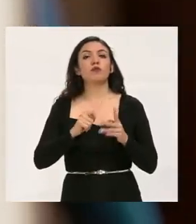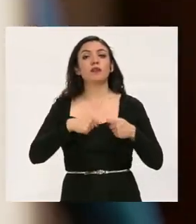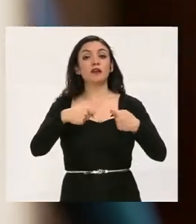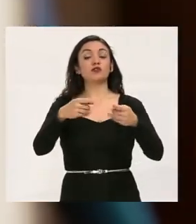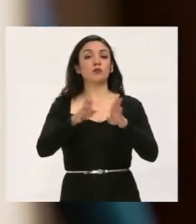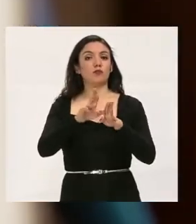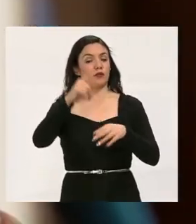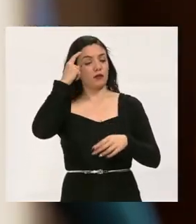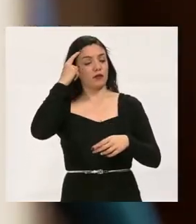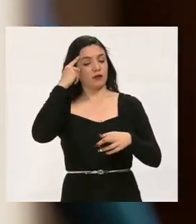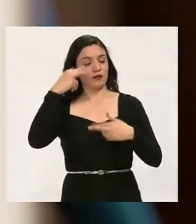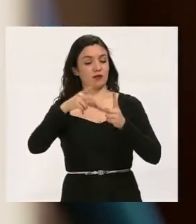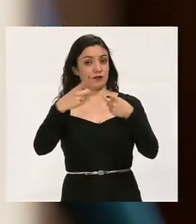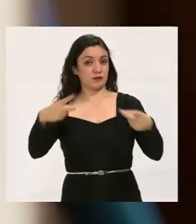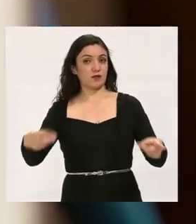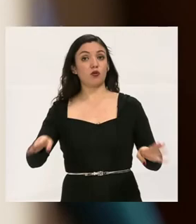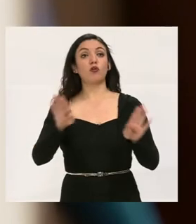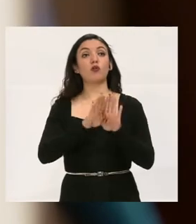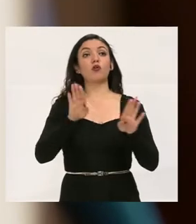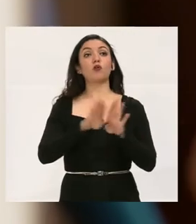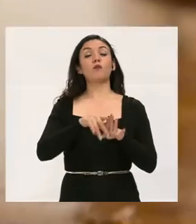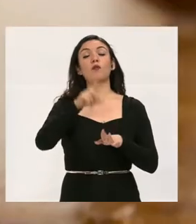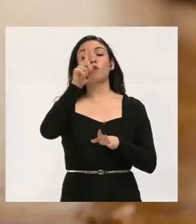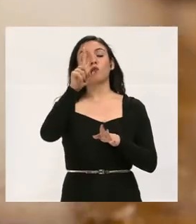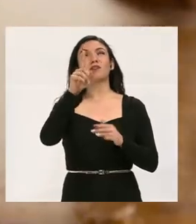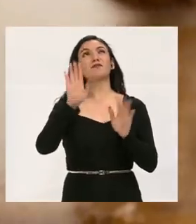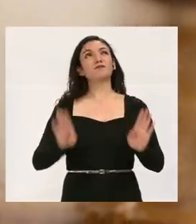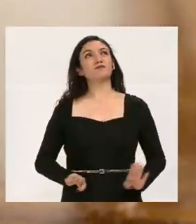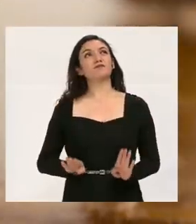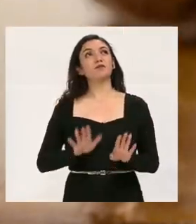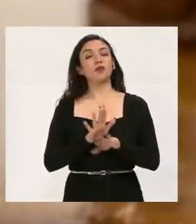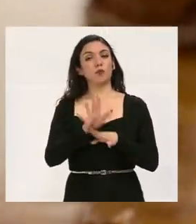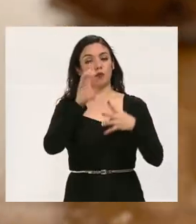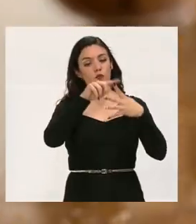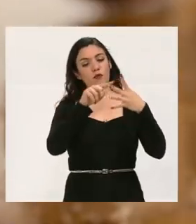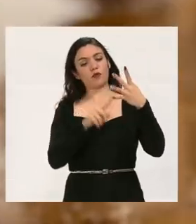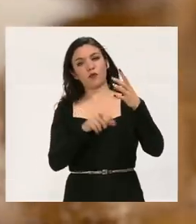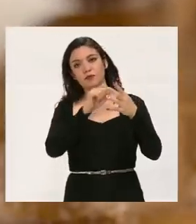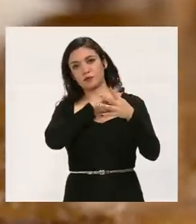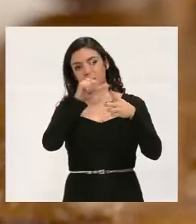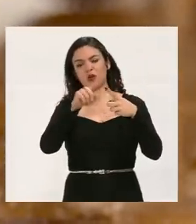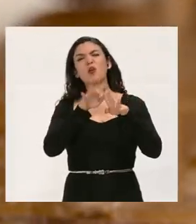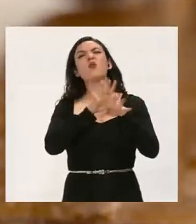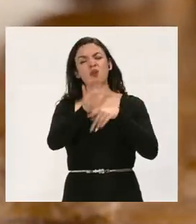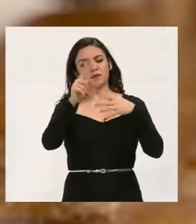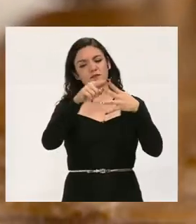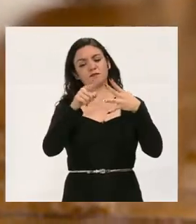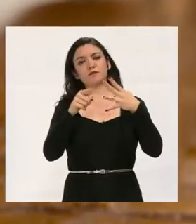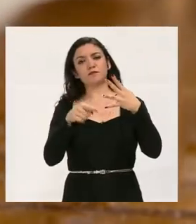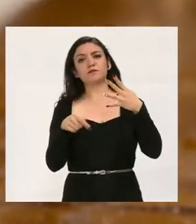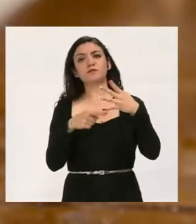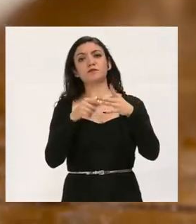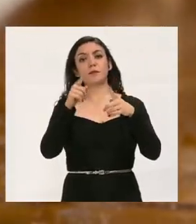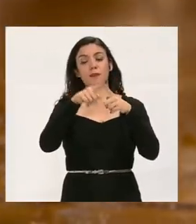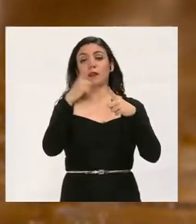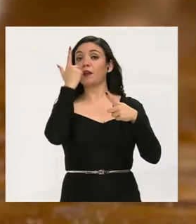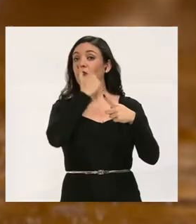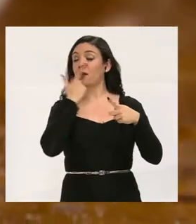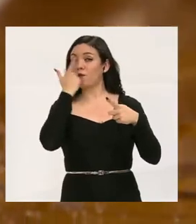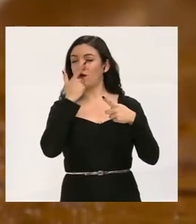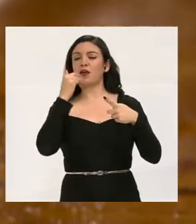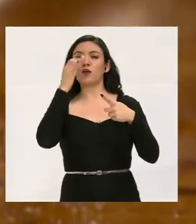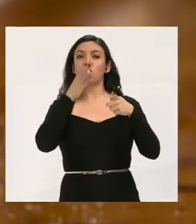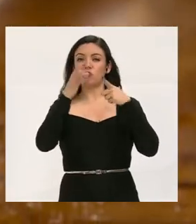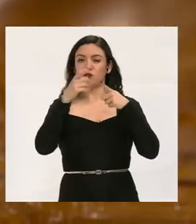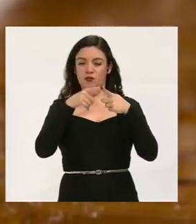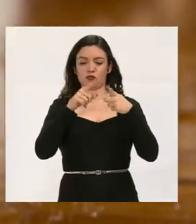trastorno del neurodesarrollo que se caracteriza por la alteración en cuatro áreas importantes cuáles son estas áreas es